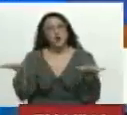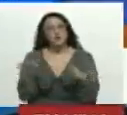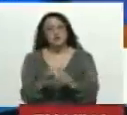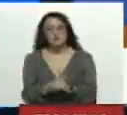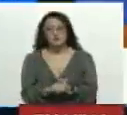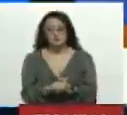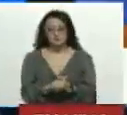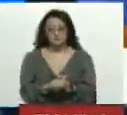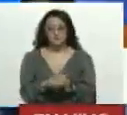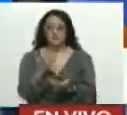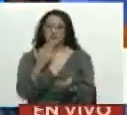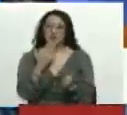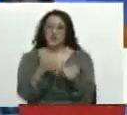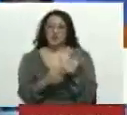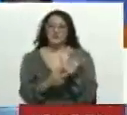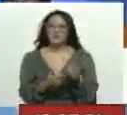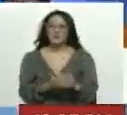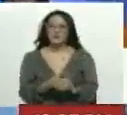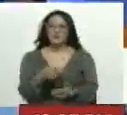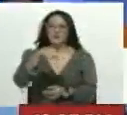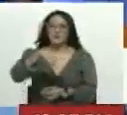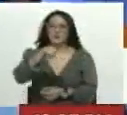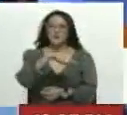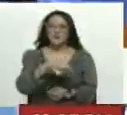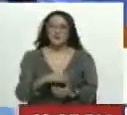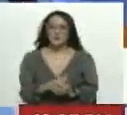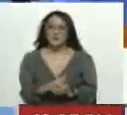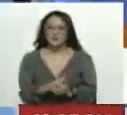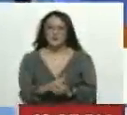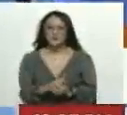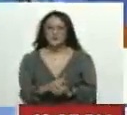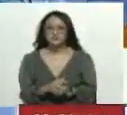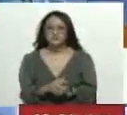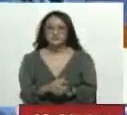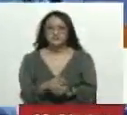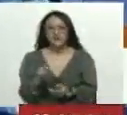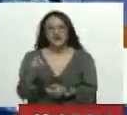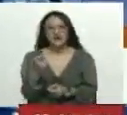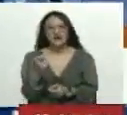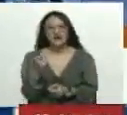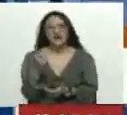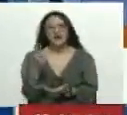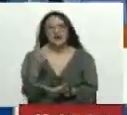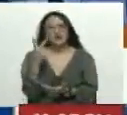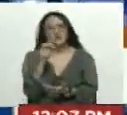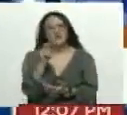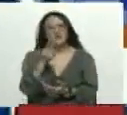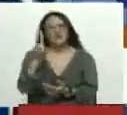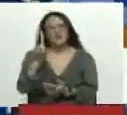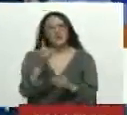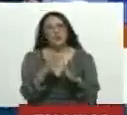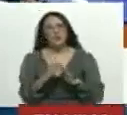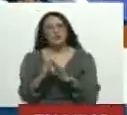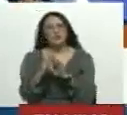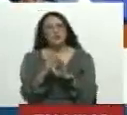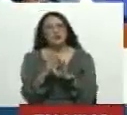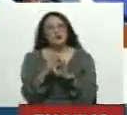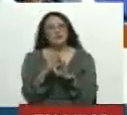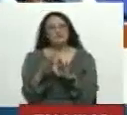por poner el ejemplo tuyo o de ustedes en el panal dos mil veintiuno comuna los efectos de la guerra